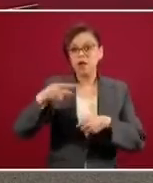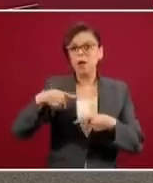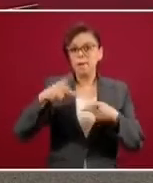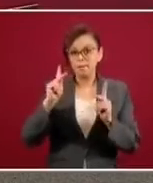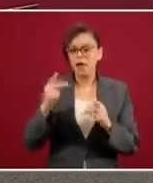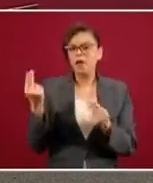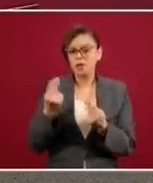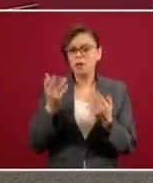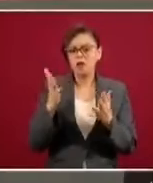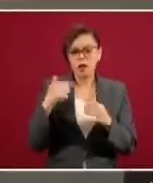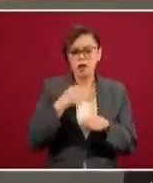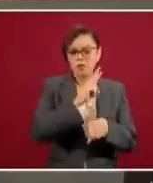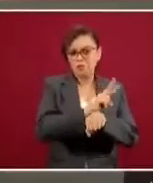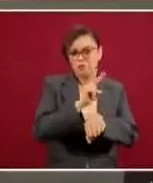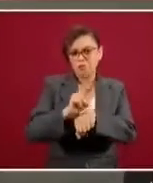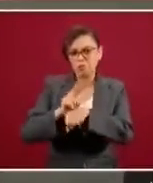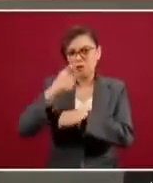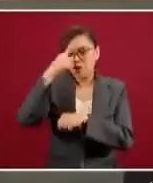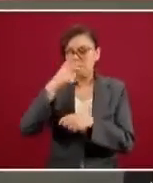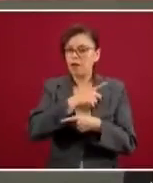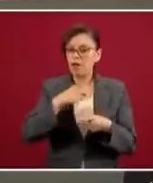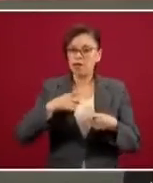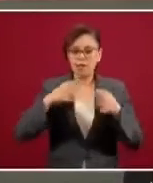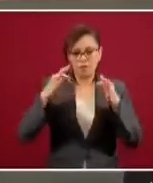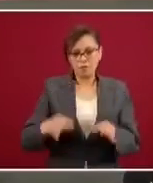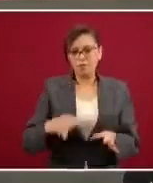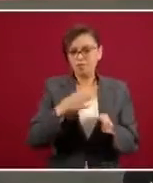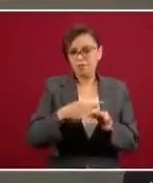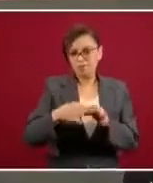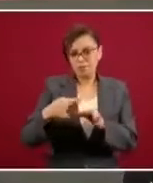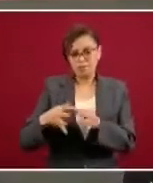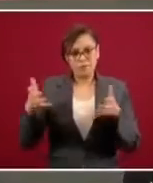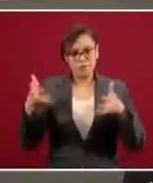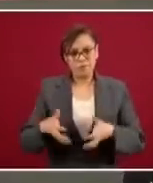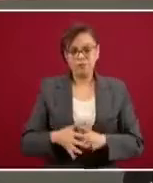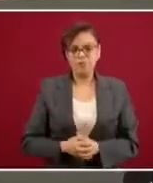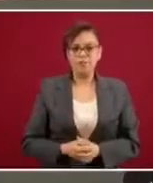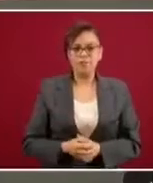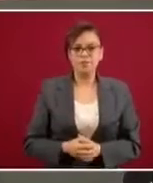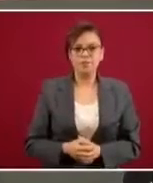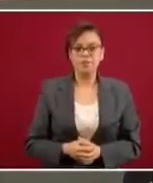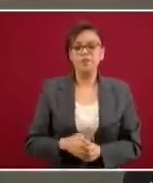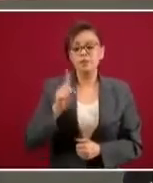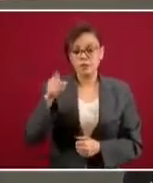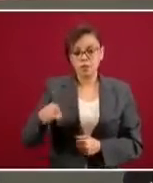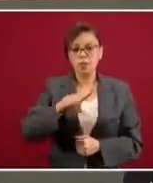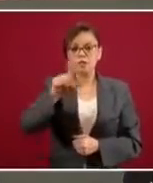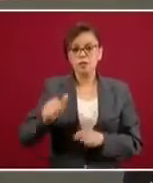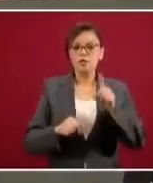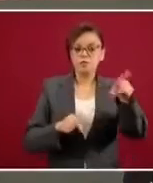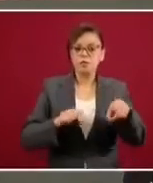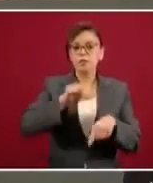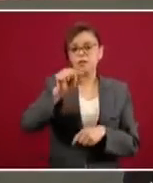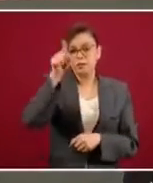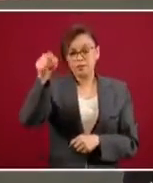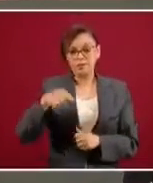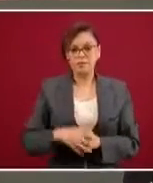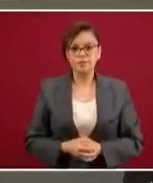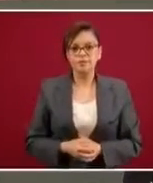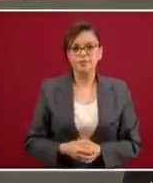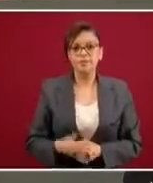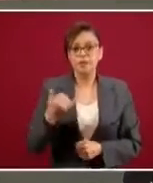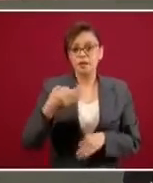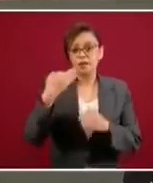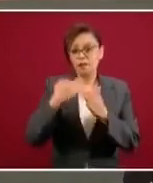se cumpla. Usted, la compañera y luego usted. Y acá me está faltando, ¿verdad? Perdón, allá